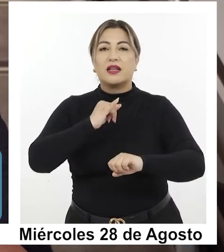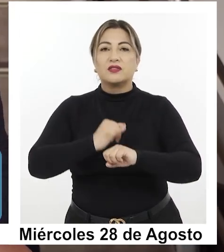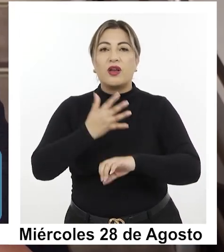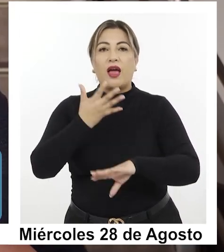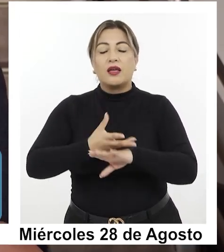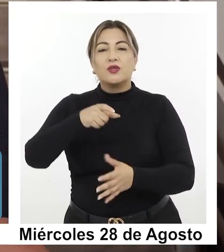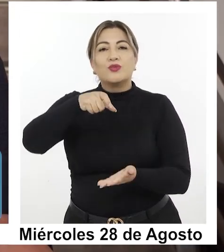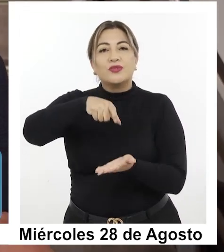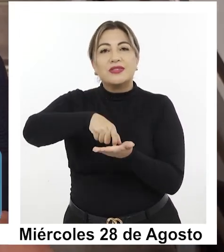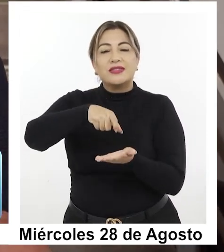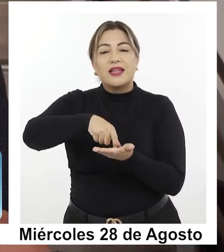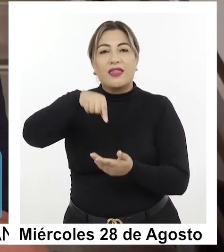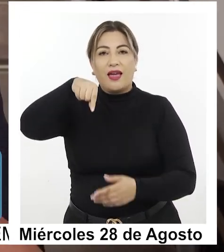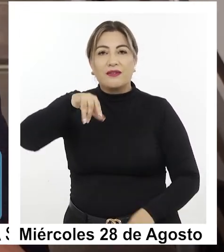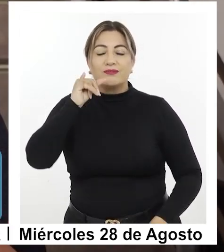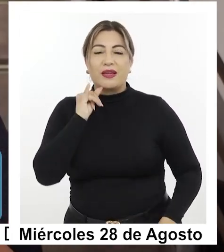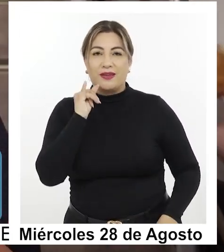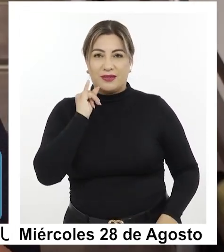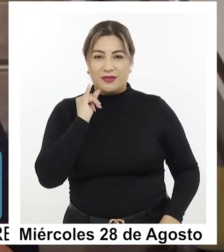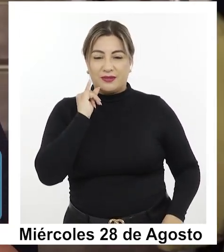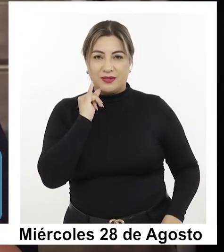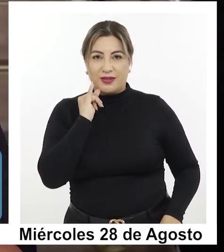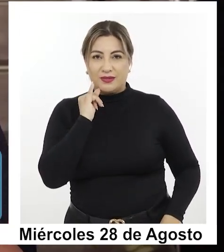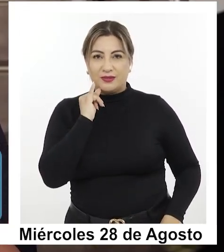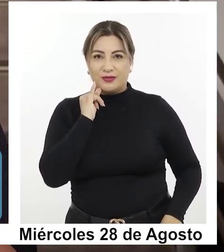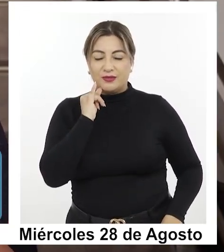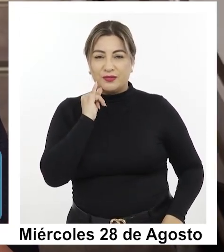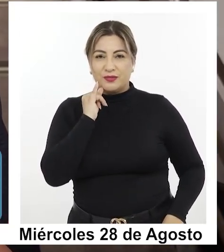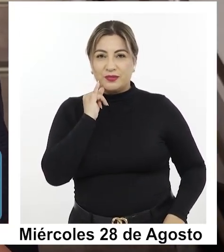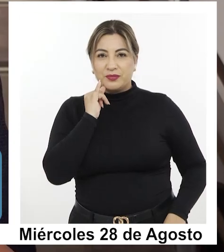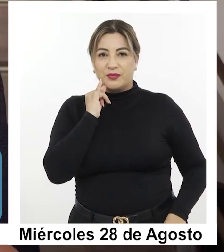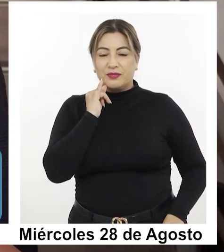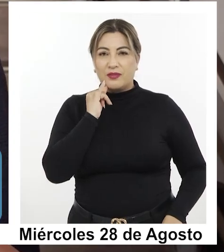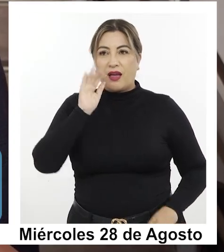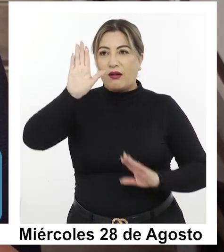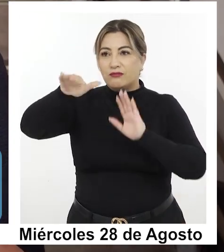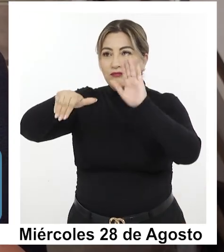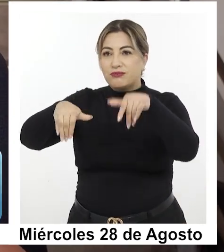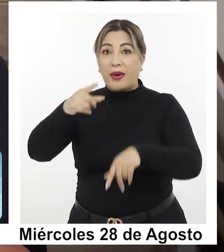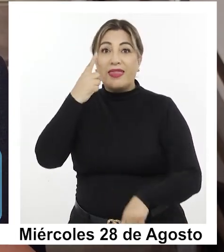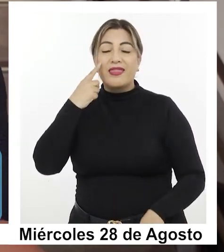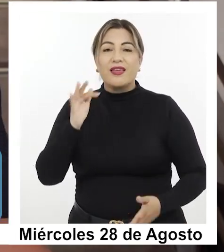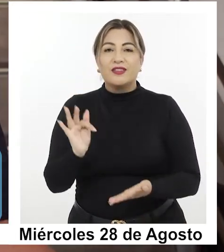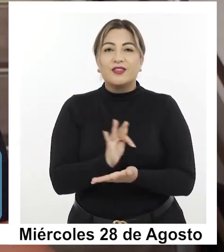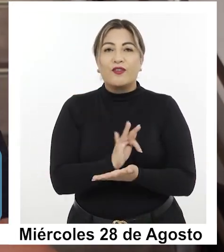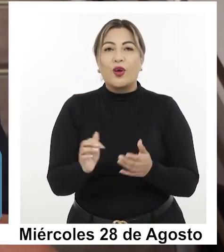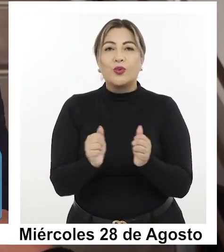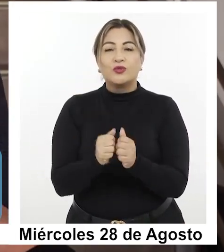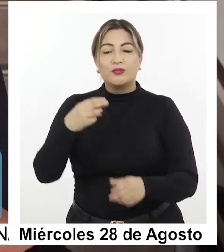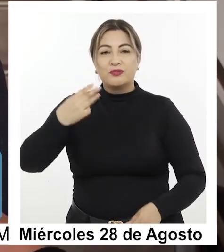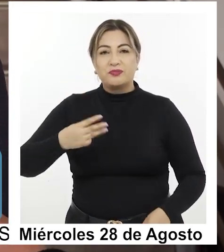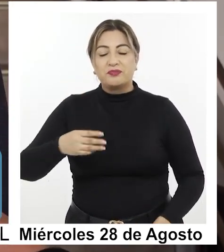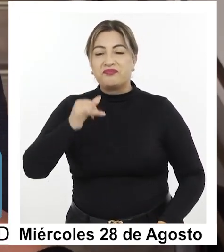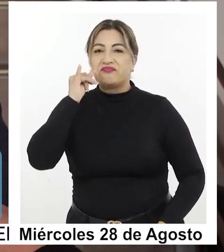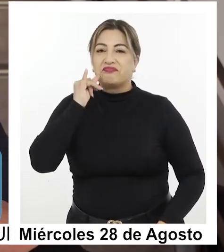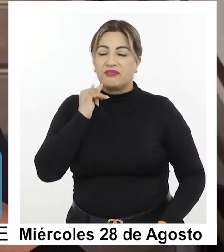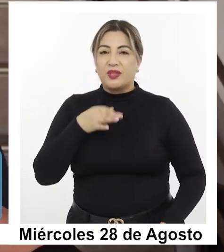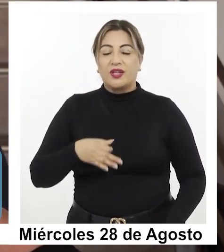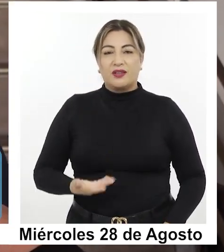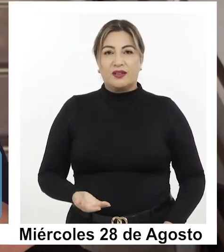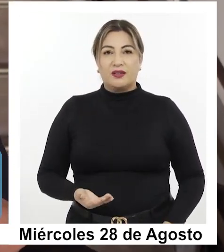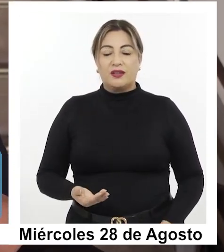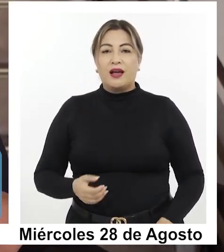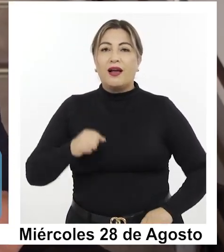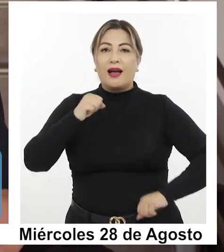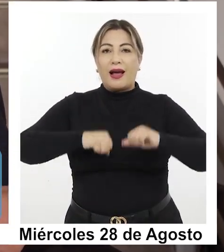sede acá, tiene su contraparte regional, y que convoca este Día del Folclore junto a la Municipalidad de Iquique, junto hoy día a